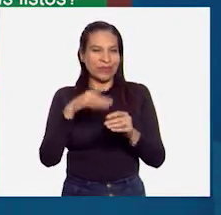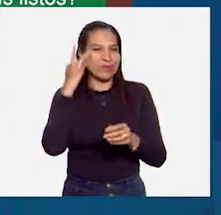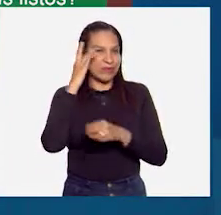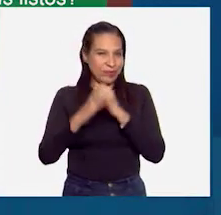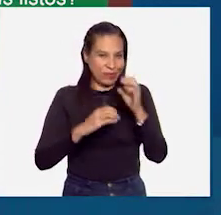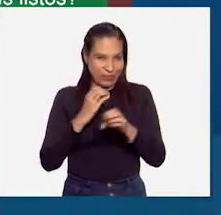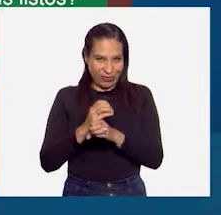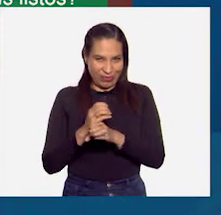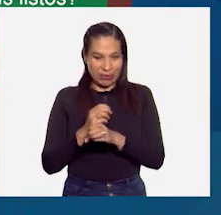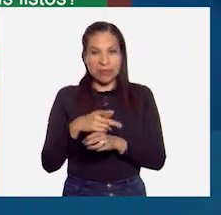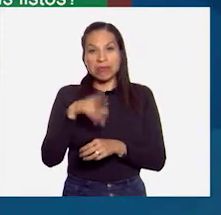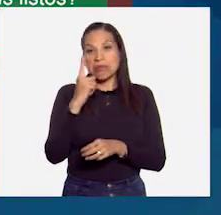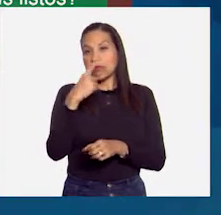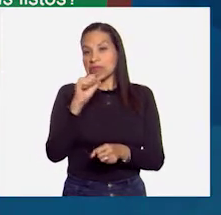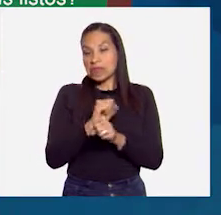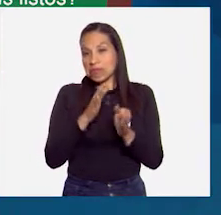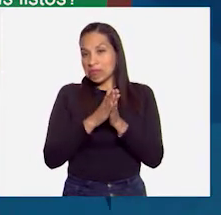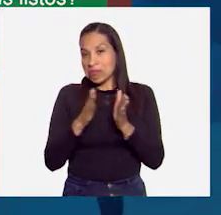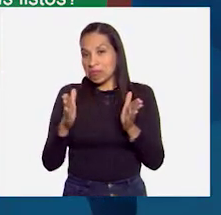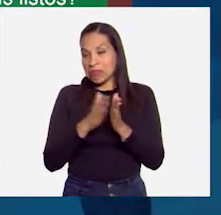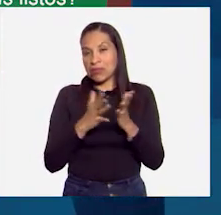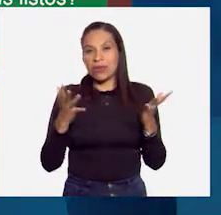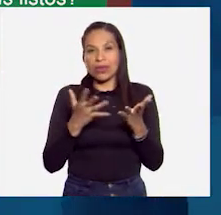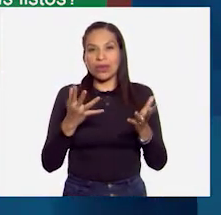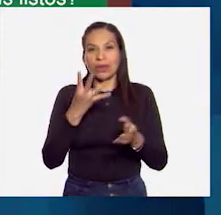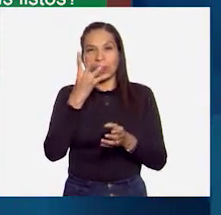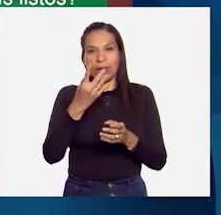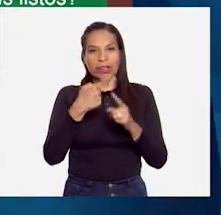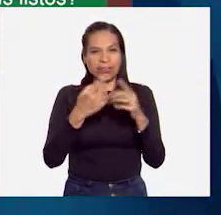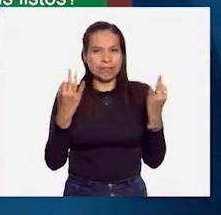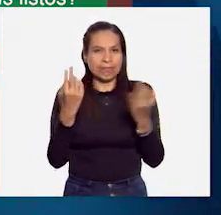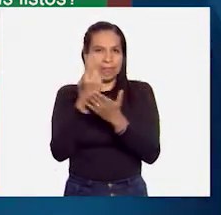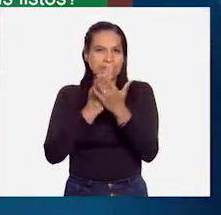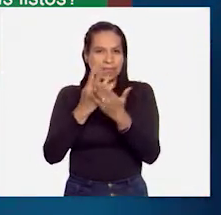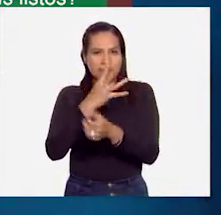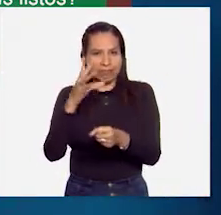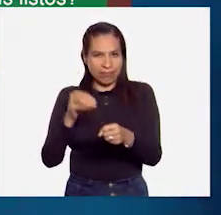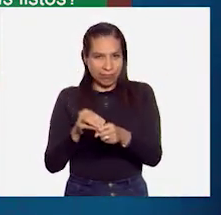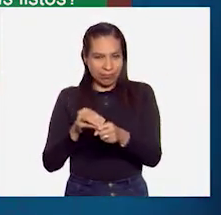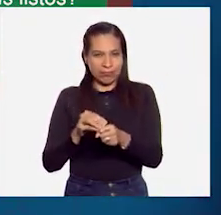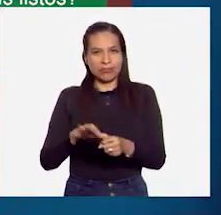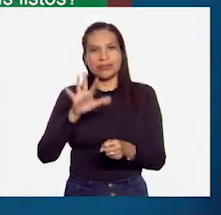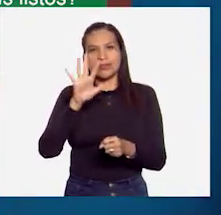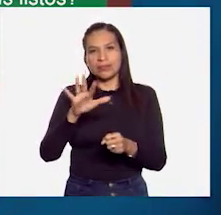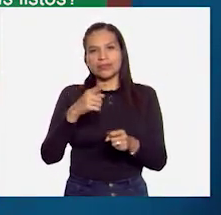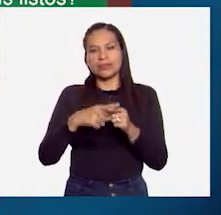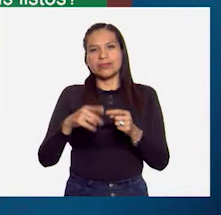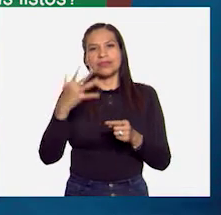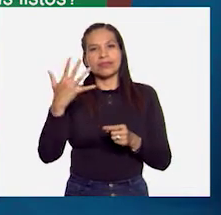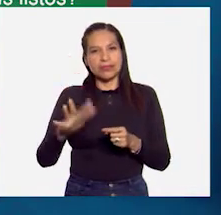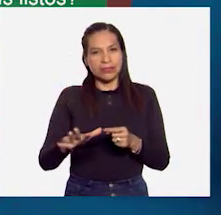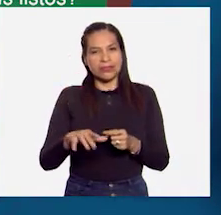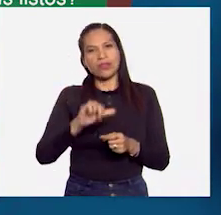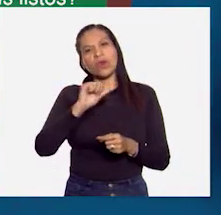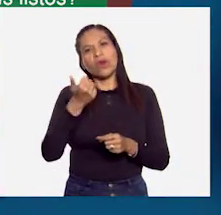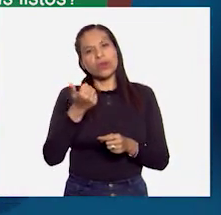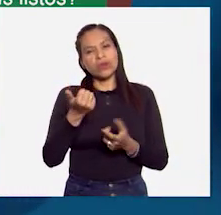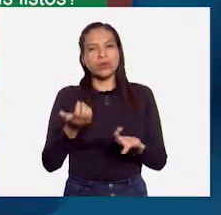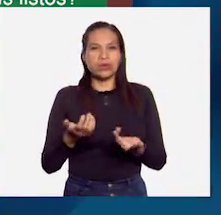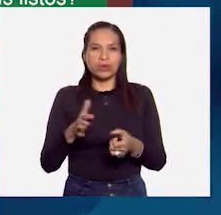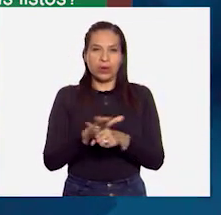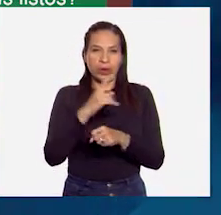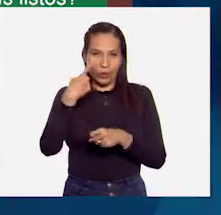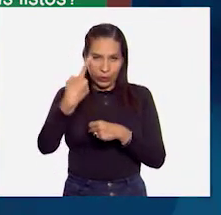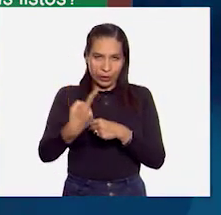cumpleaños. Pero en una semana hizo 4 mandalas completos y 5 décimos de otro. Y